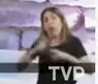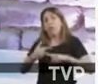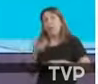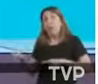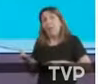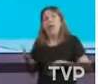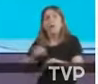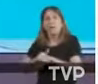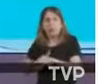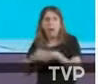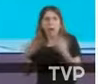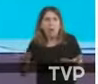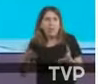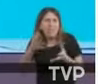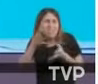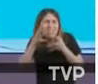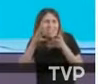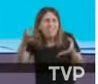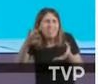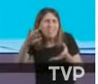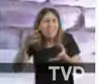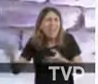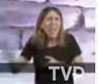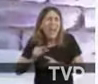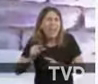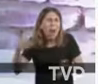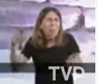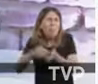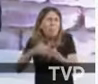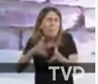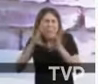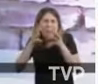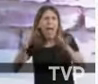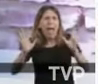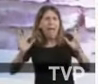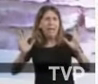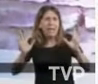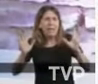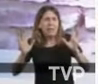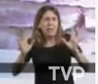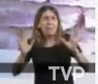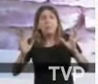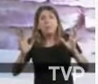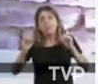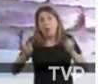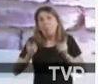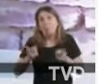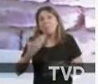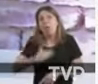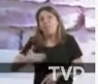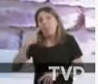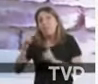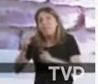extraordinario, fuera de todo parámetro, un crédito inmenso, que además se fue, porque lo dice el propio